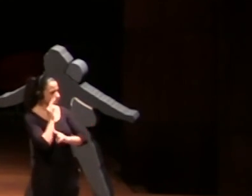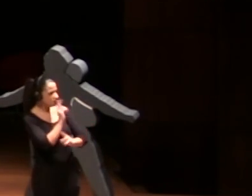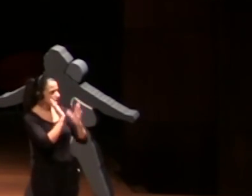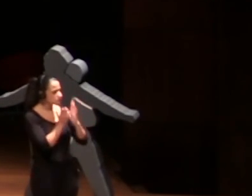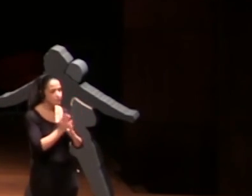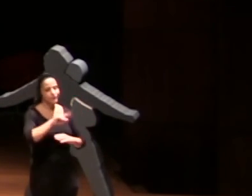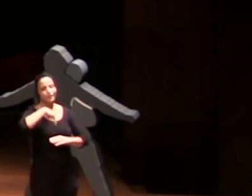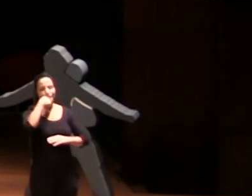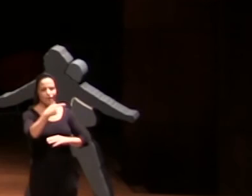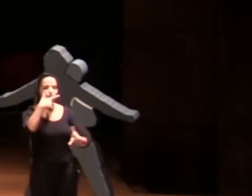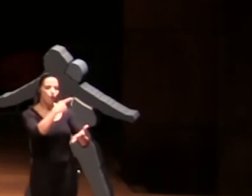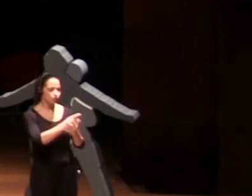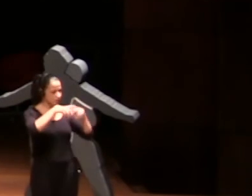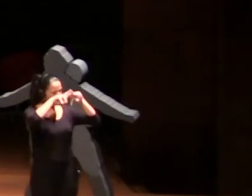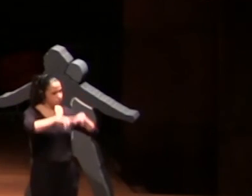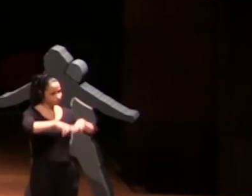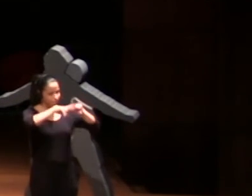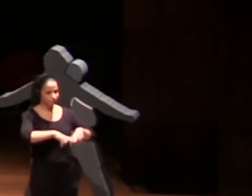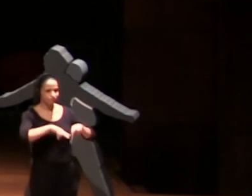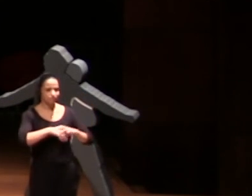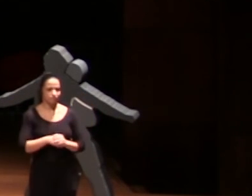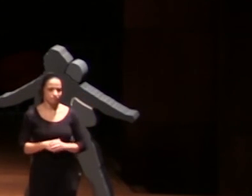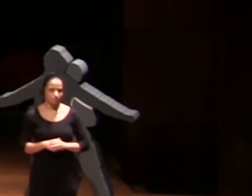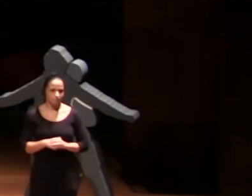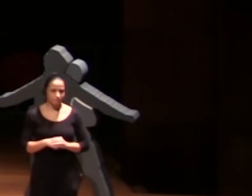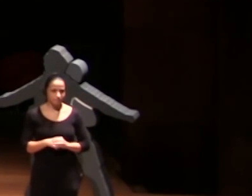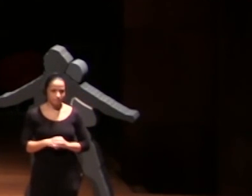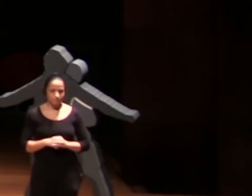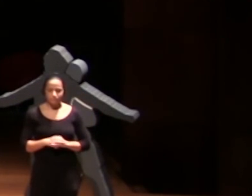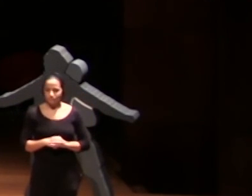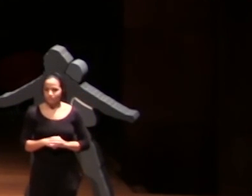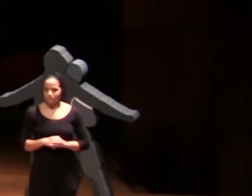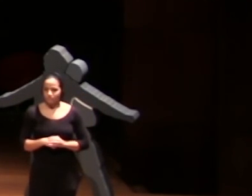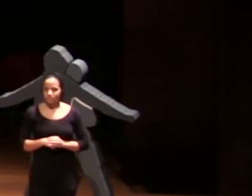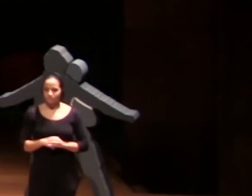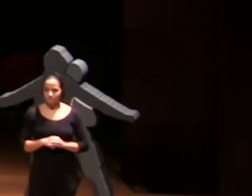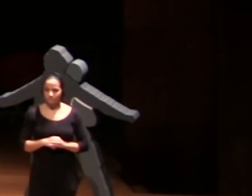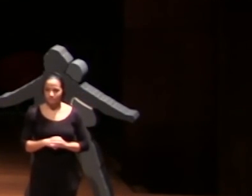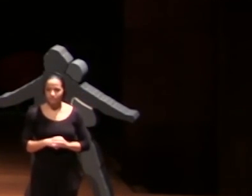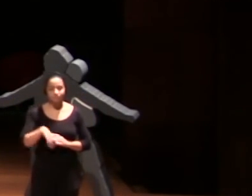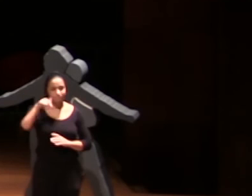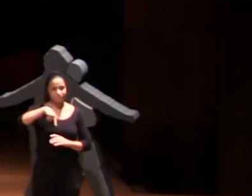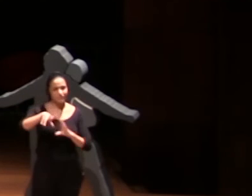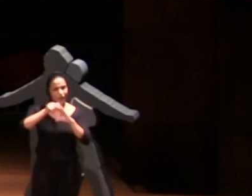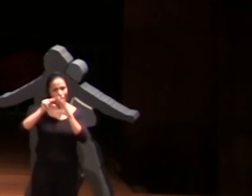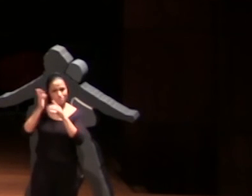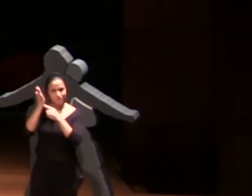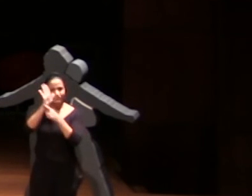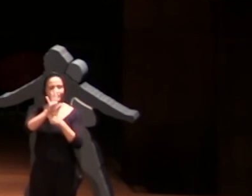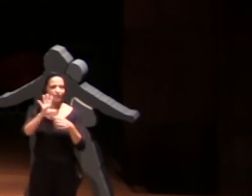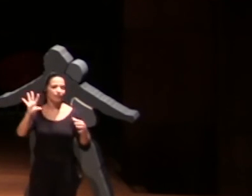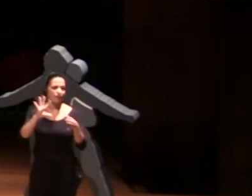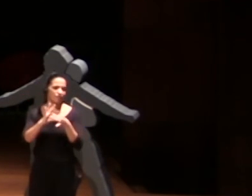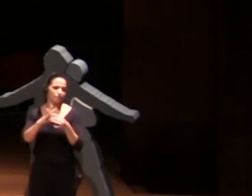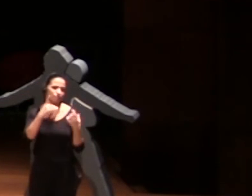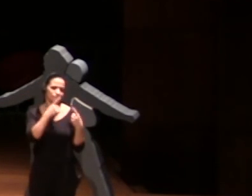tratamiento. Aquí os traía un vídeo de una de las cosas